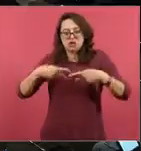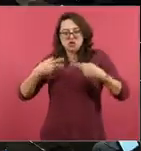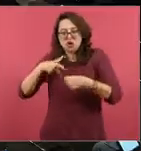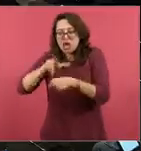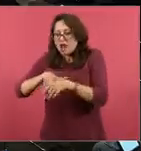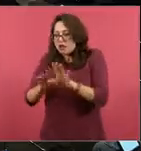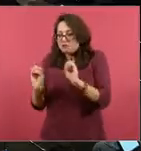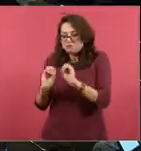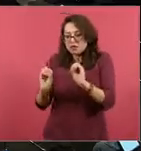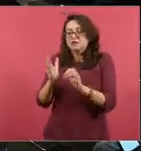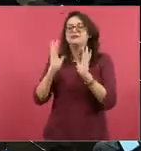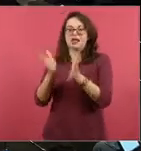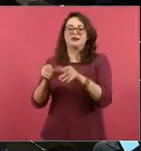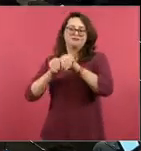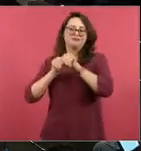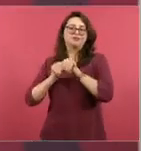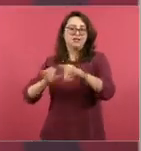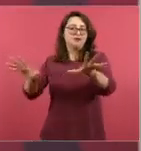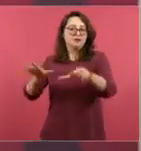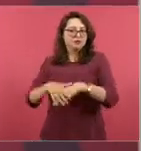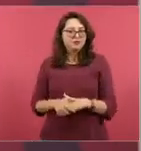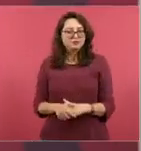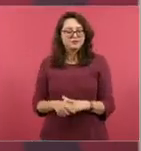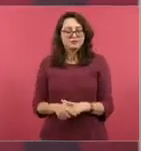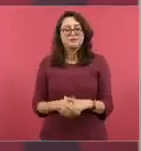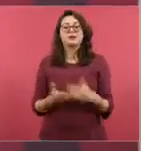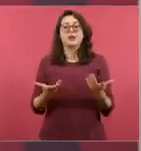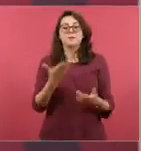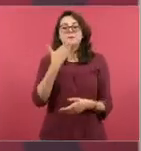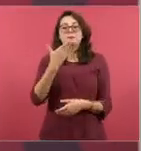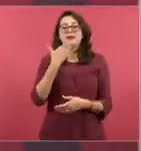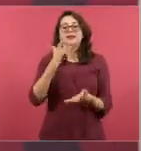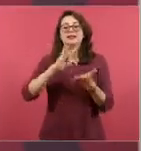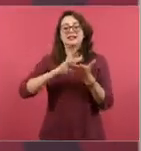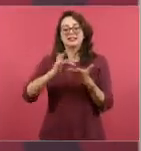¿Sí? Muy bien, pues muchas gracias, de verdad, nos vemos mañana. ¿Sí?